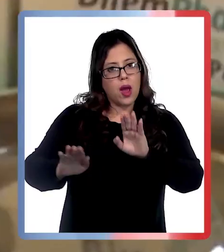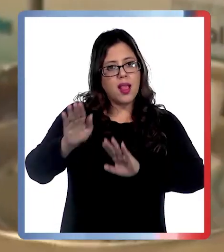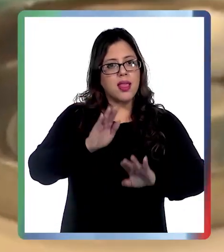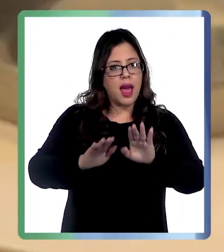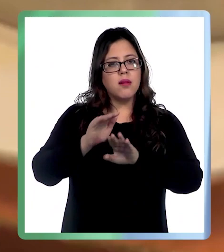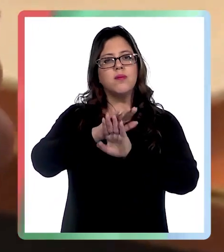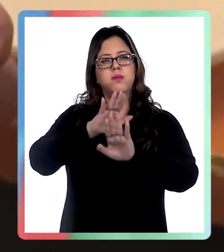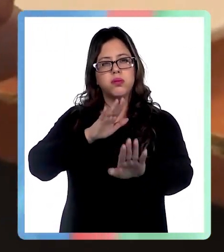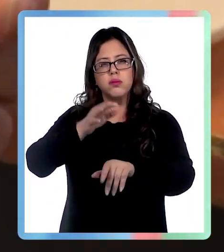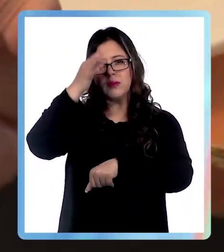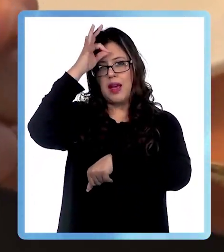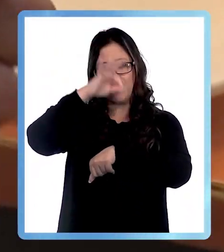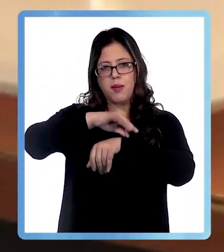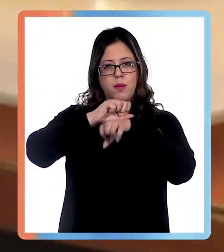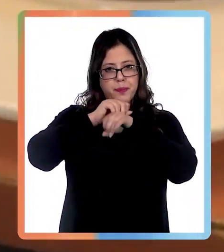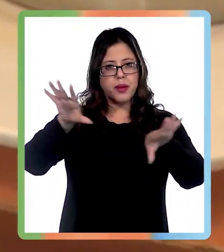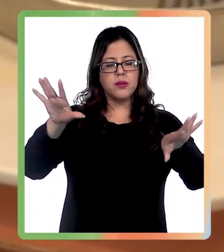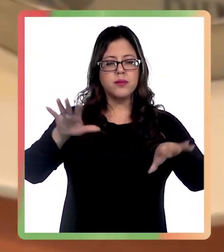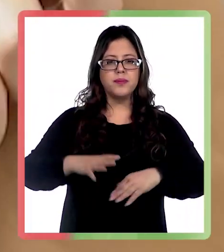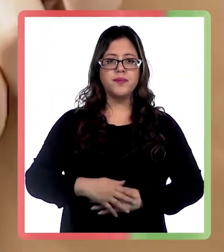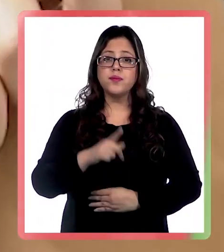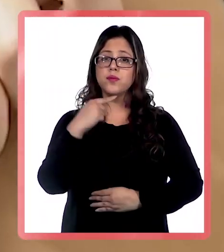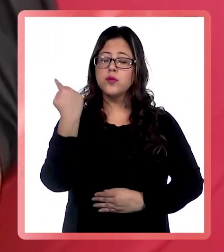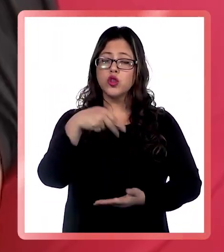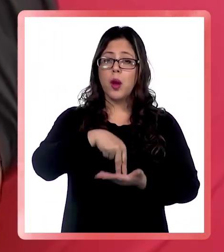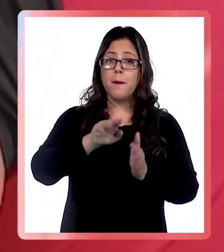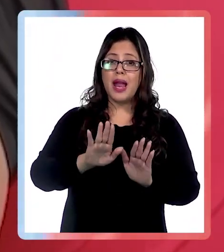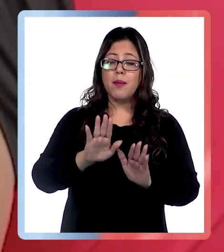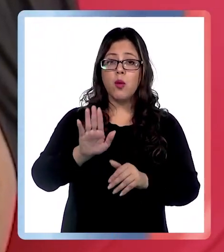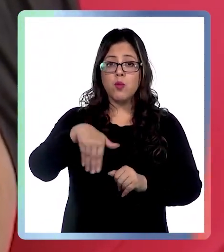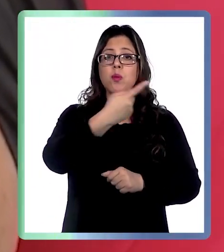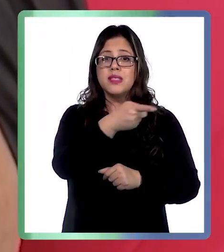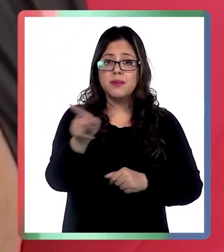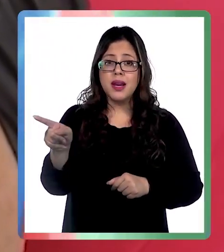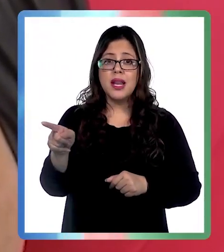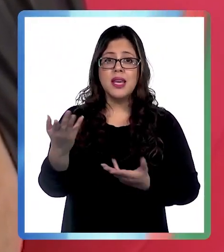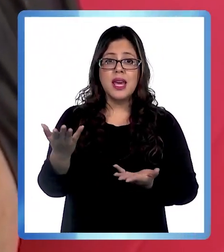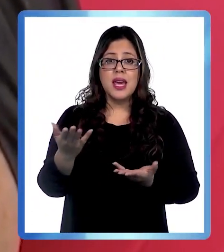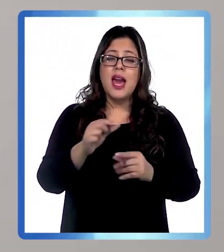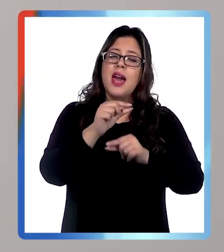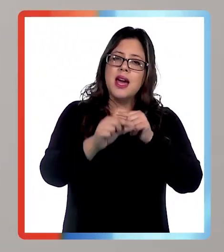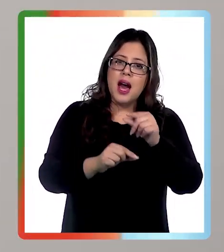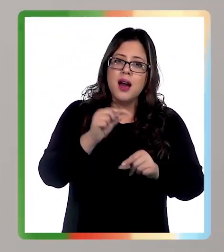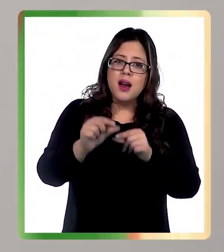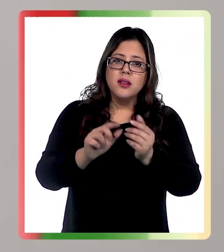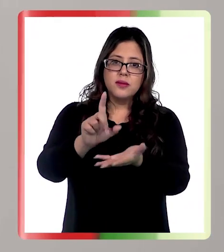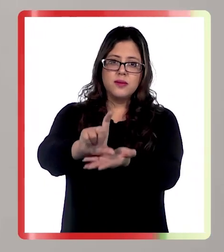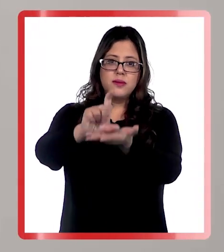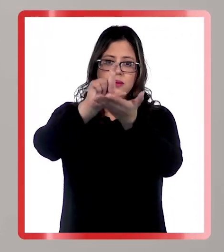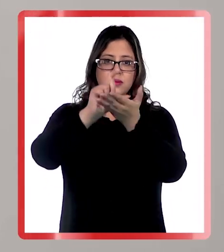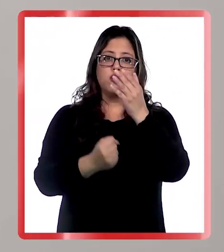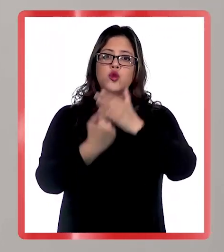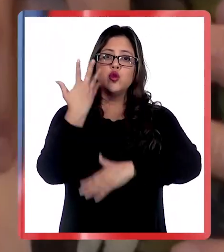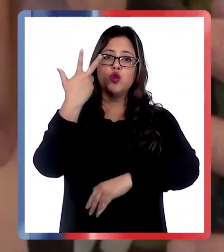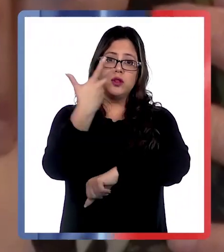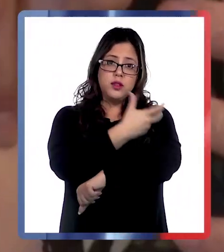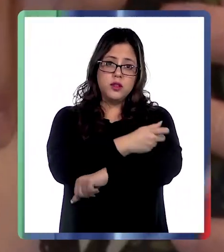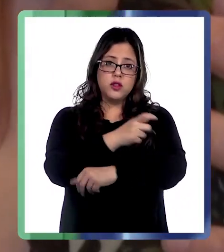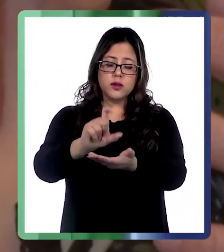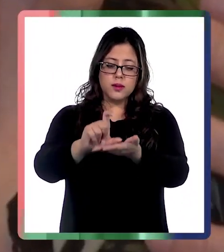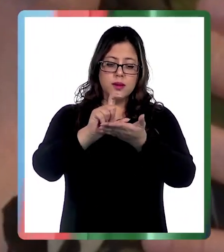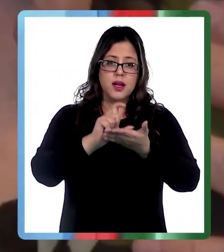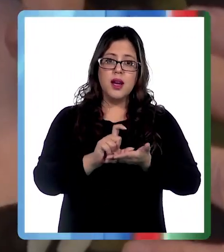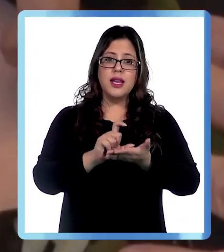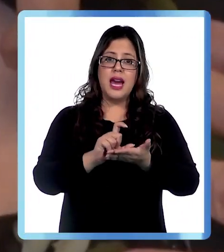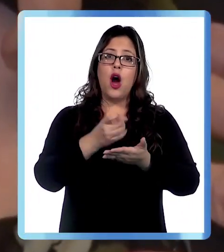cuidados para evitar los contagios nosotros esperamos la próxima semana comenzar gradualmente a implementar la nueva vacuna